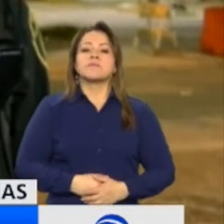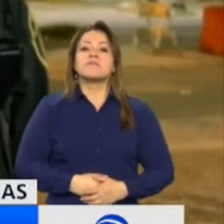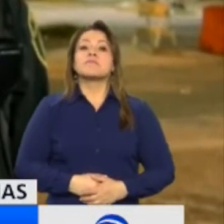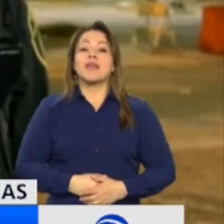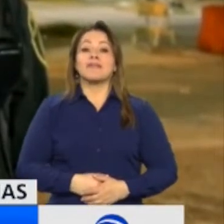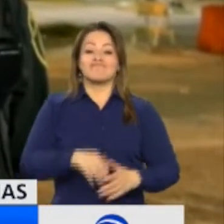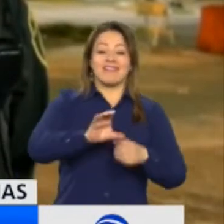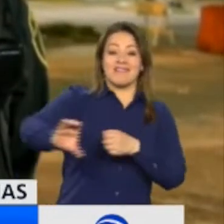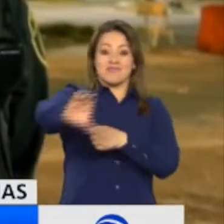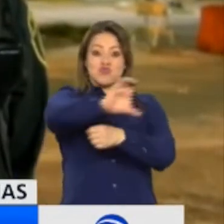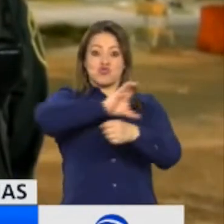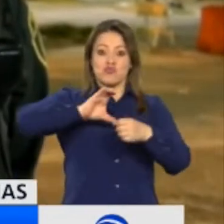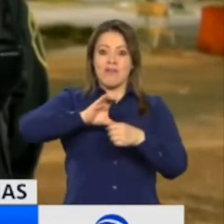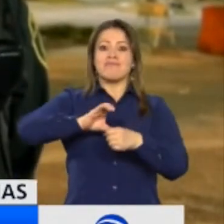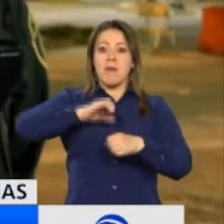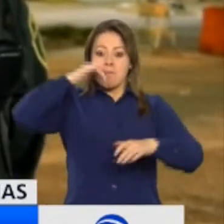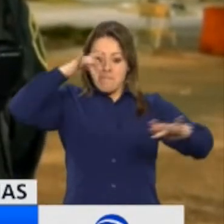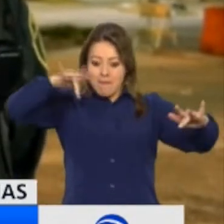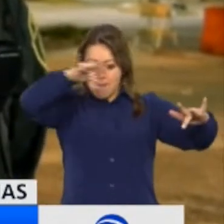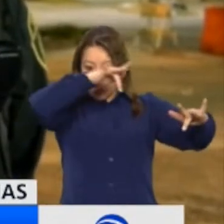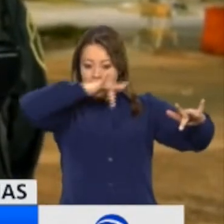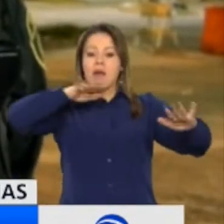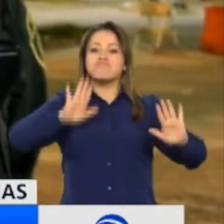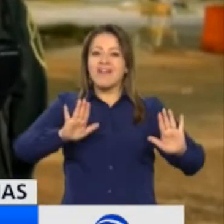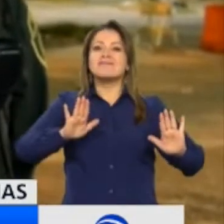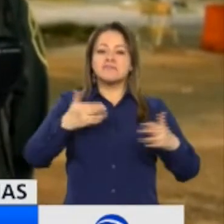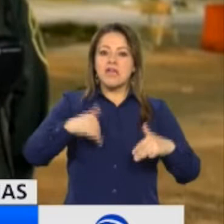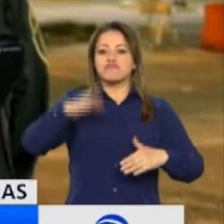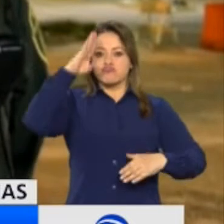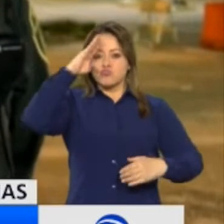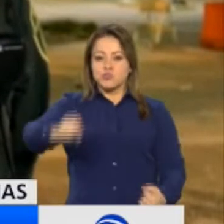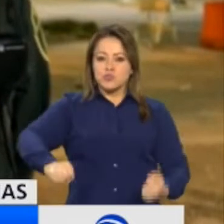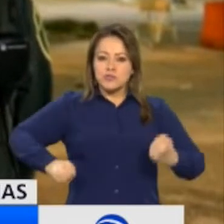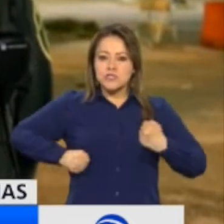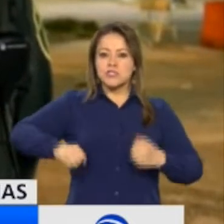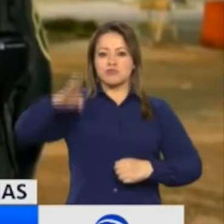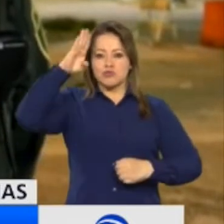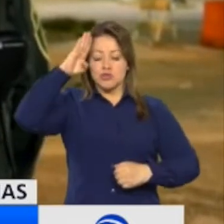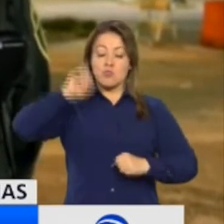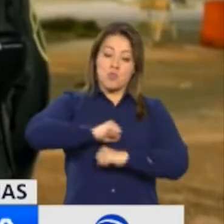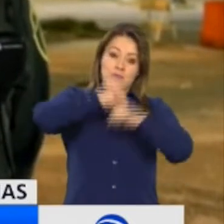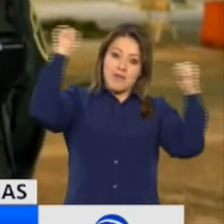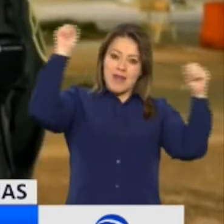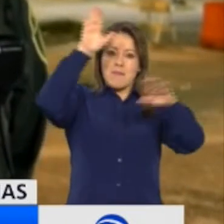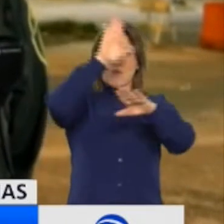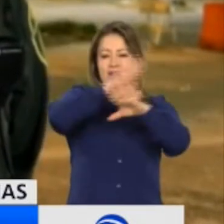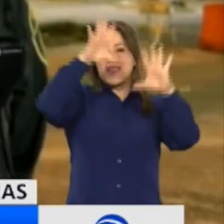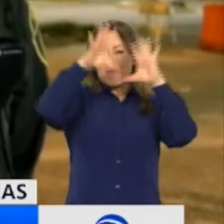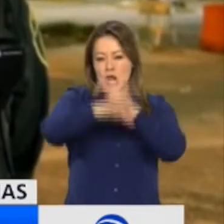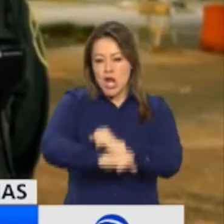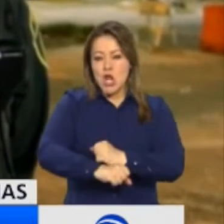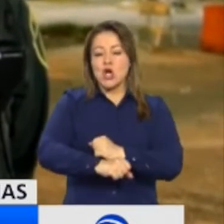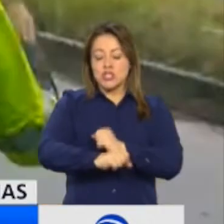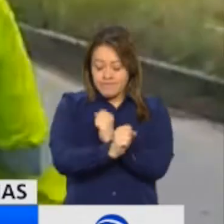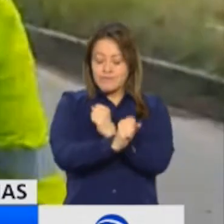ciudad para garantizarle seguridad y tranquilidad a todos los barranqueños, tanto de día como especialmente en horas nocturnas, donde